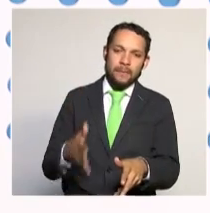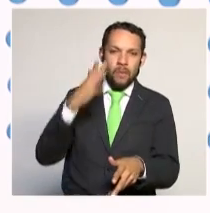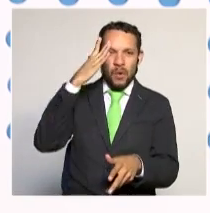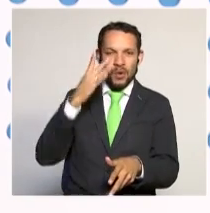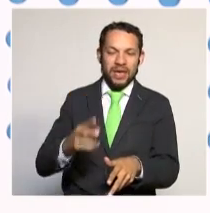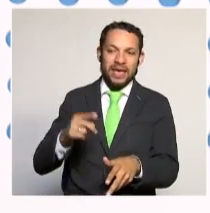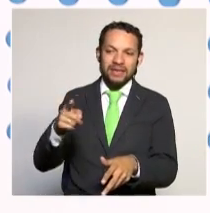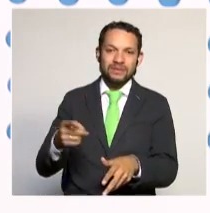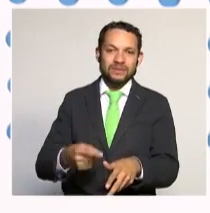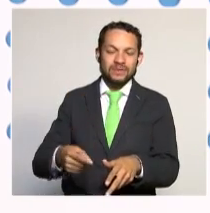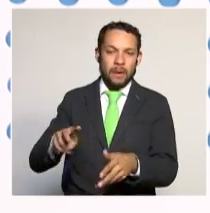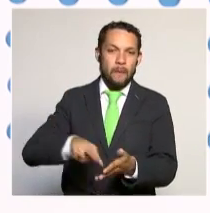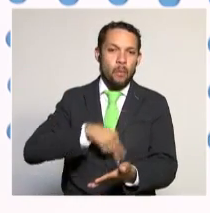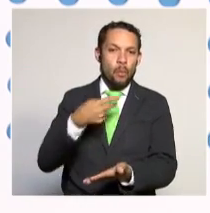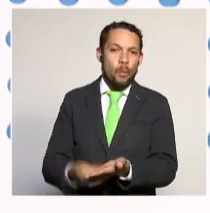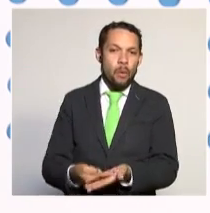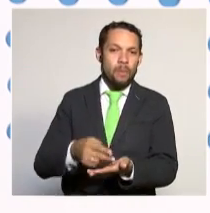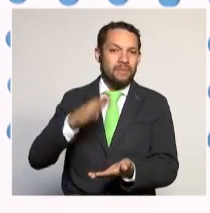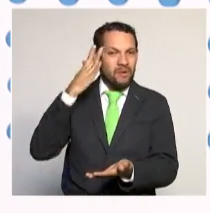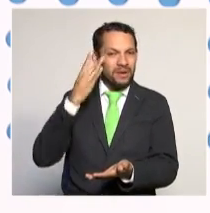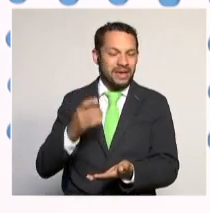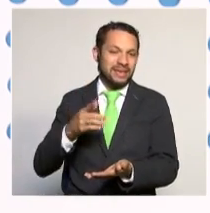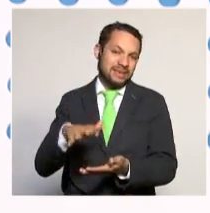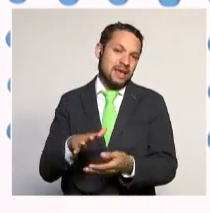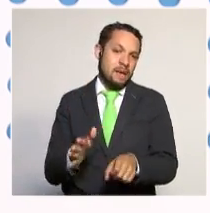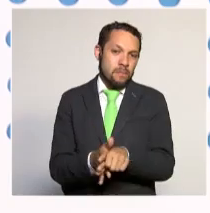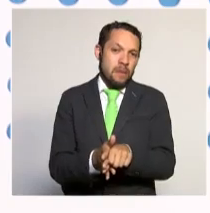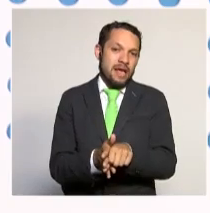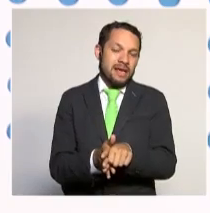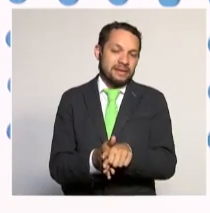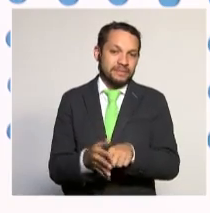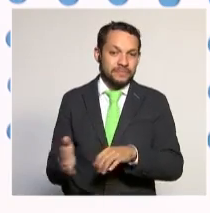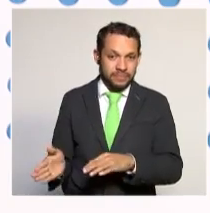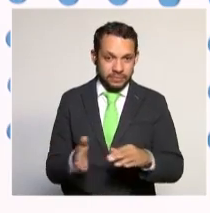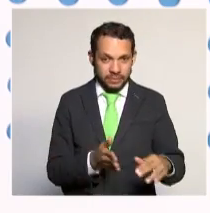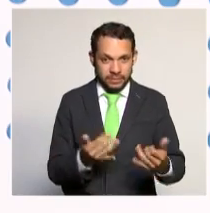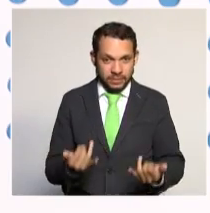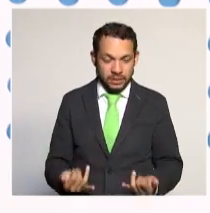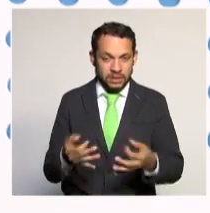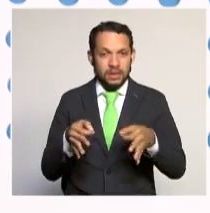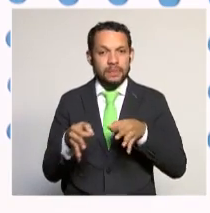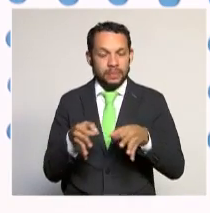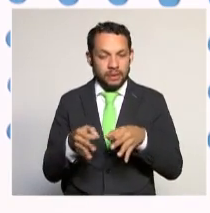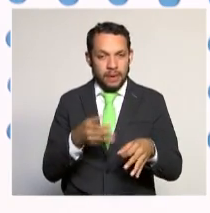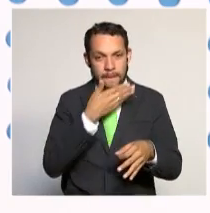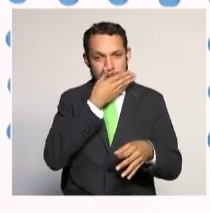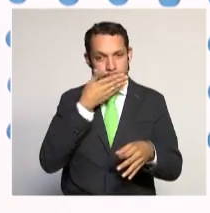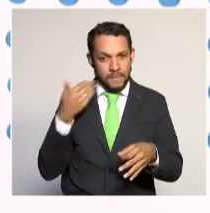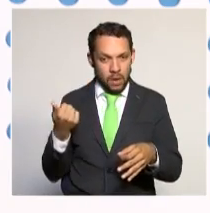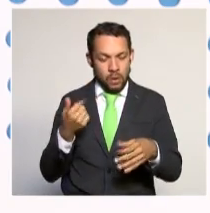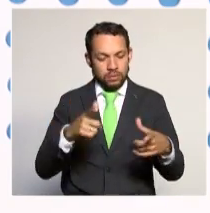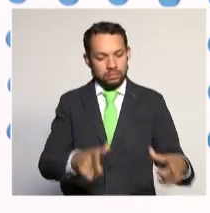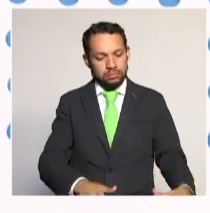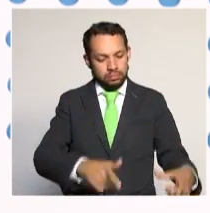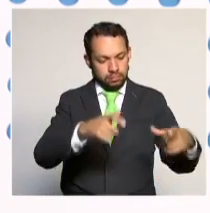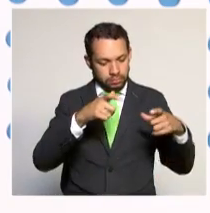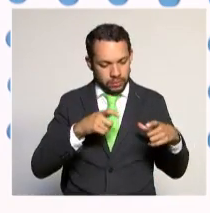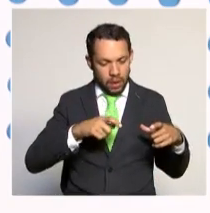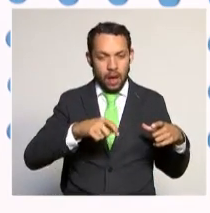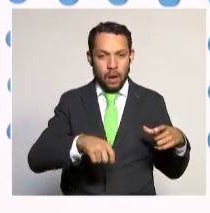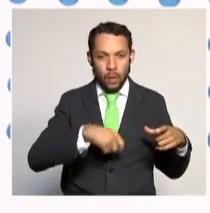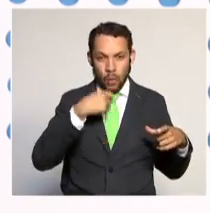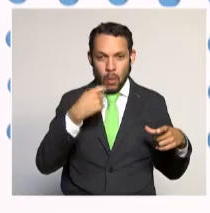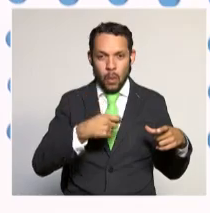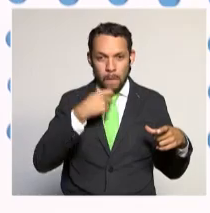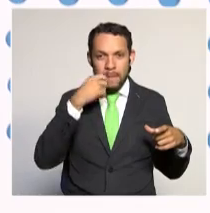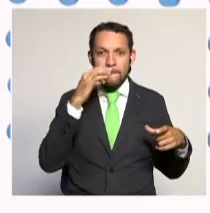de alimentación, que es una idea que queremos, comillas, vender al cuerpo médico. ¿En qué sentido? Y a los